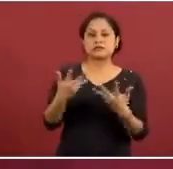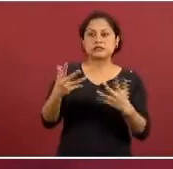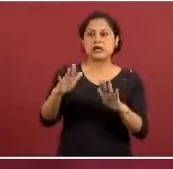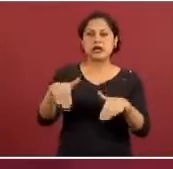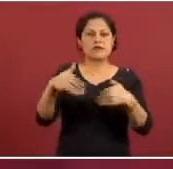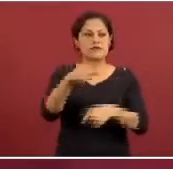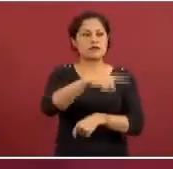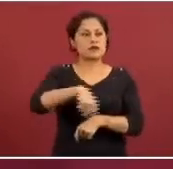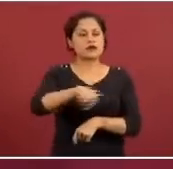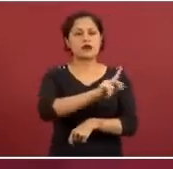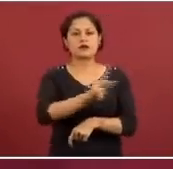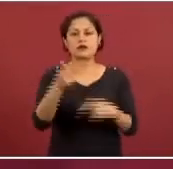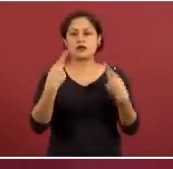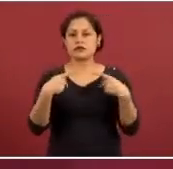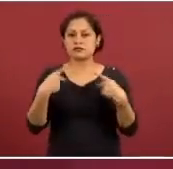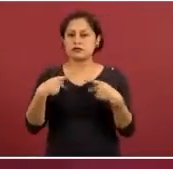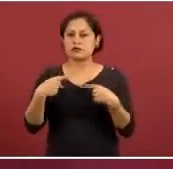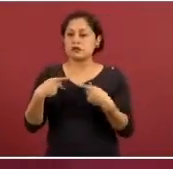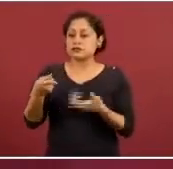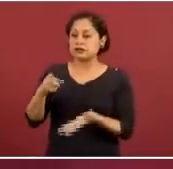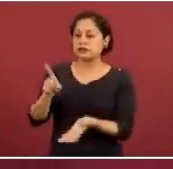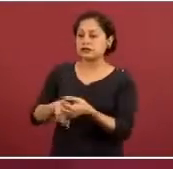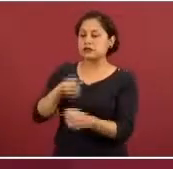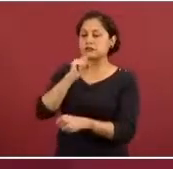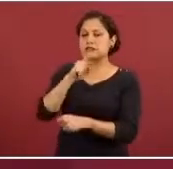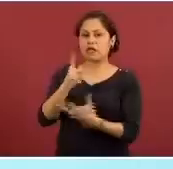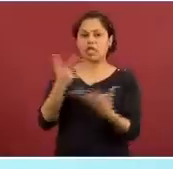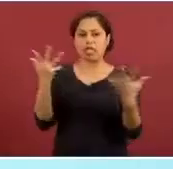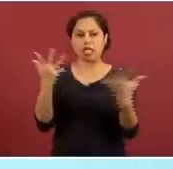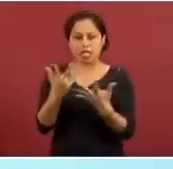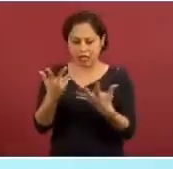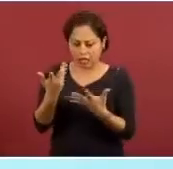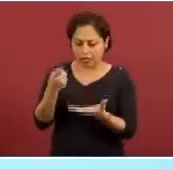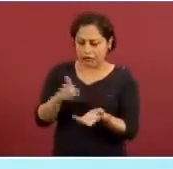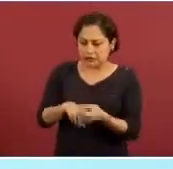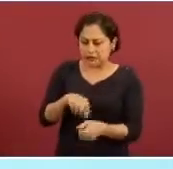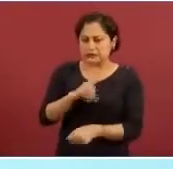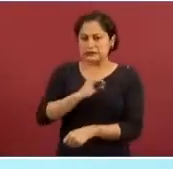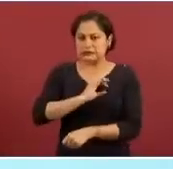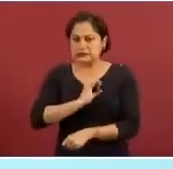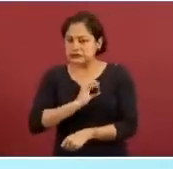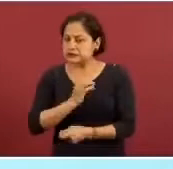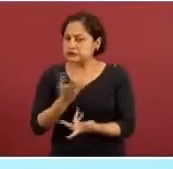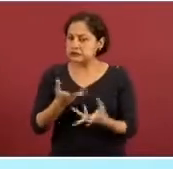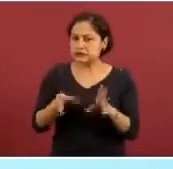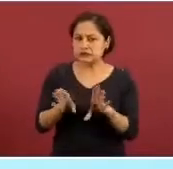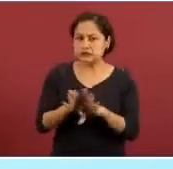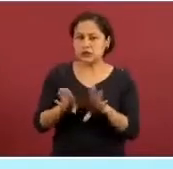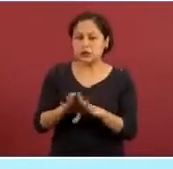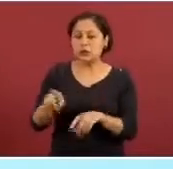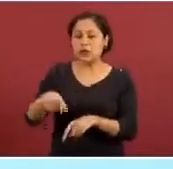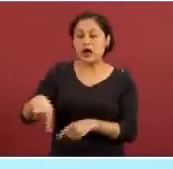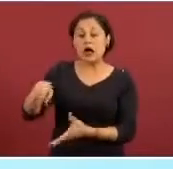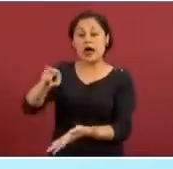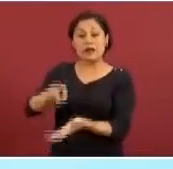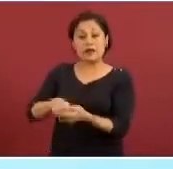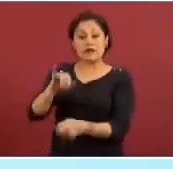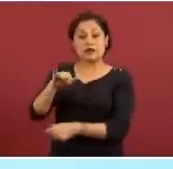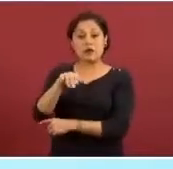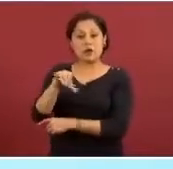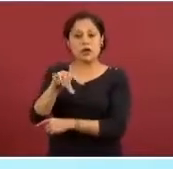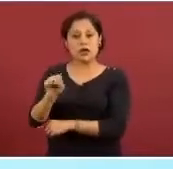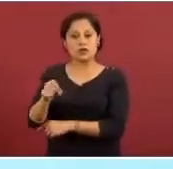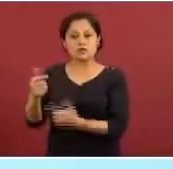base trabajadora. Son muchas las voces dentro del instituto que han exigido, y con razón, mejores